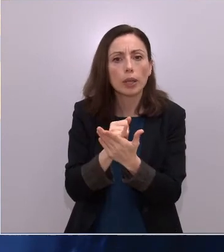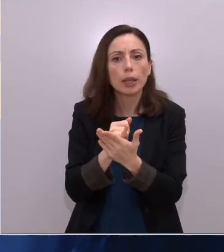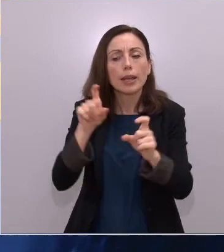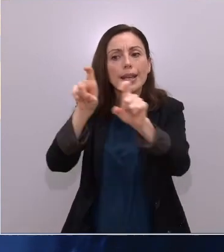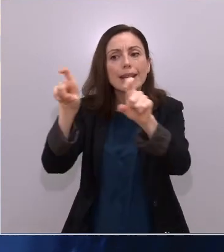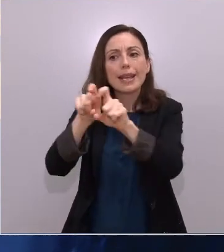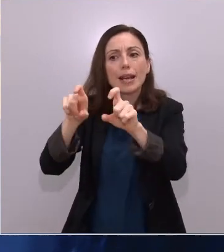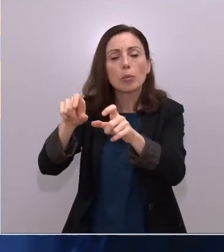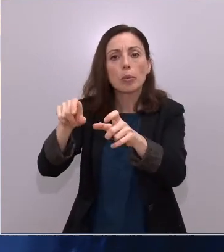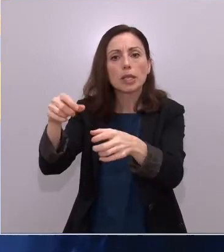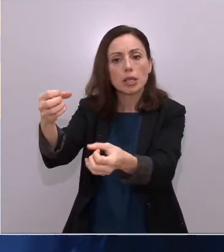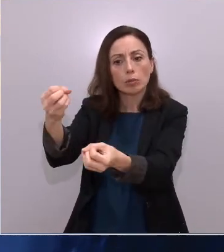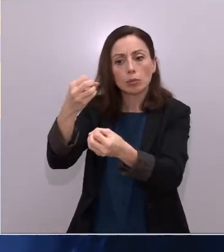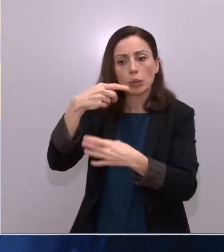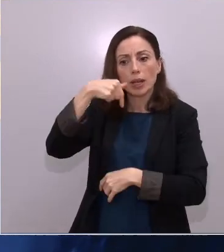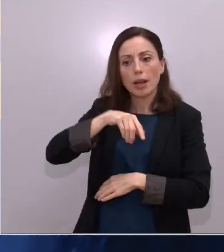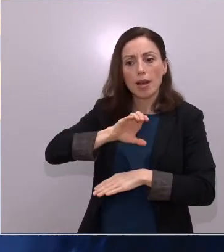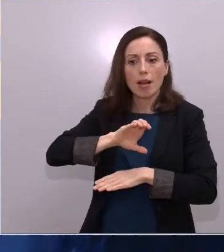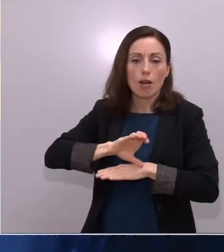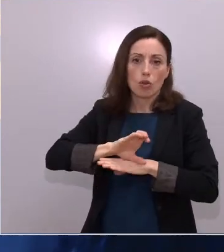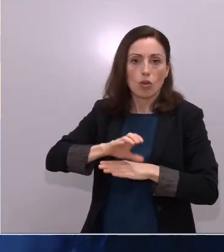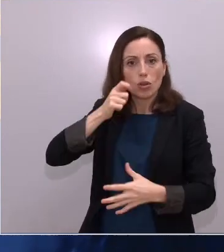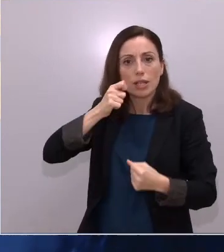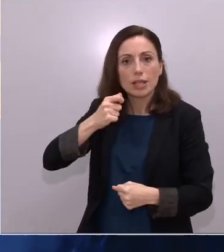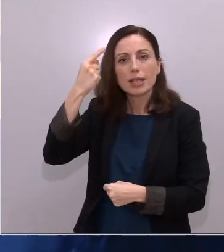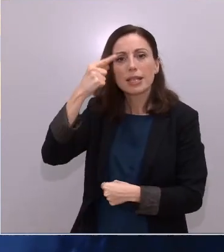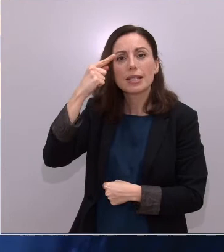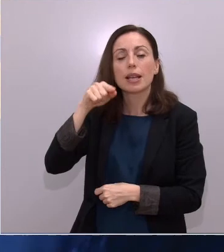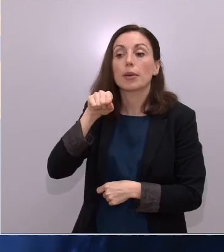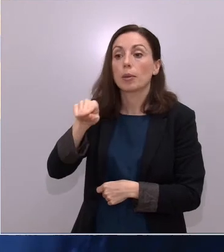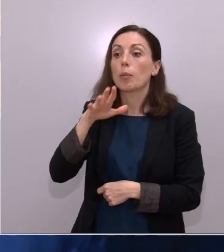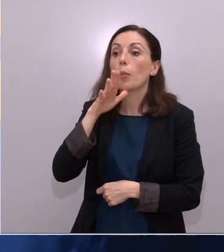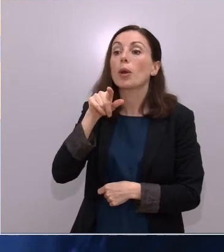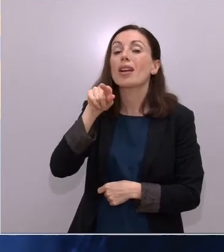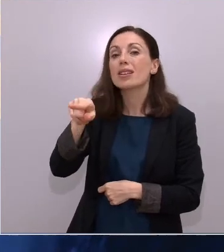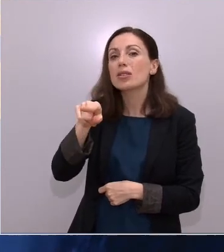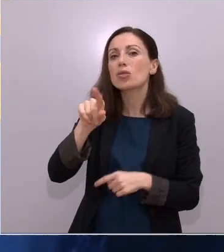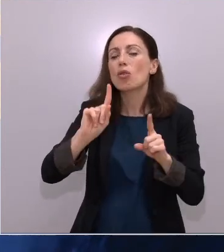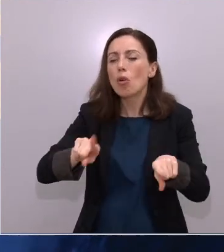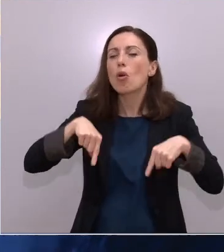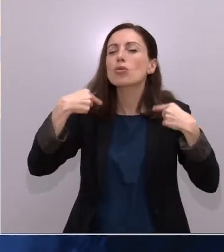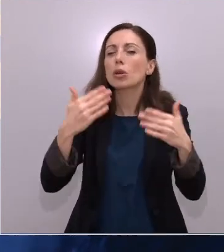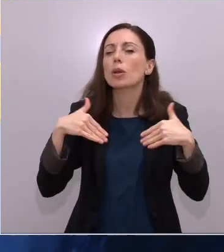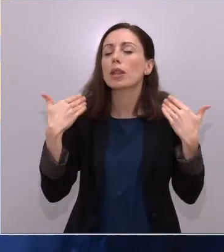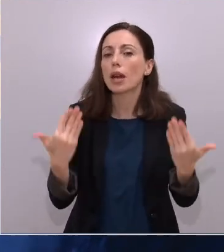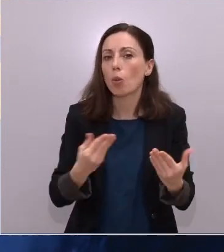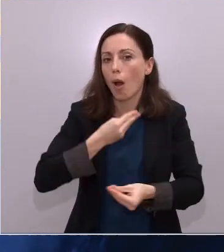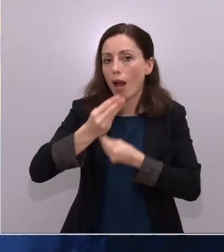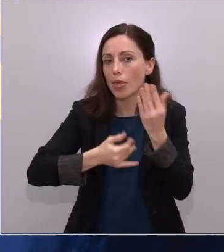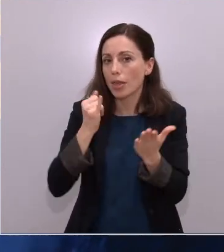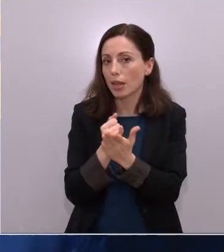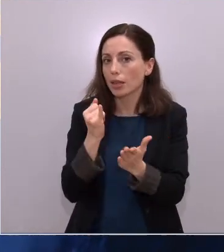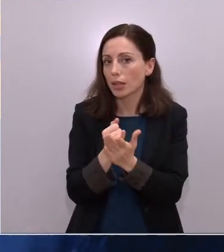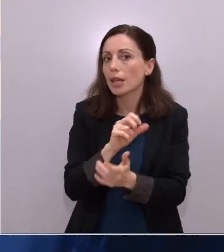va a hacer esa medida y tener en consecuencia o saber exactamente qué es lo que puede implicar en principio la realización de un